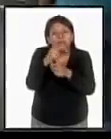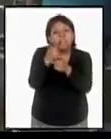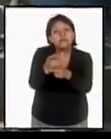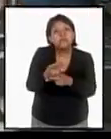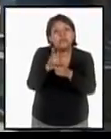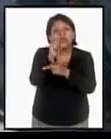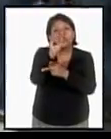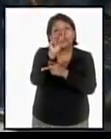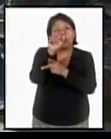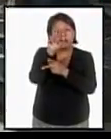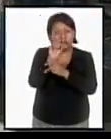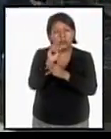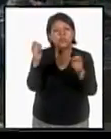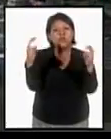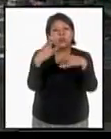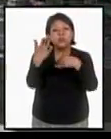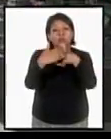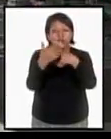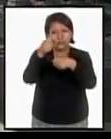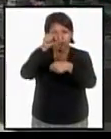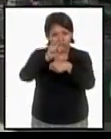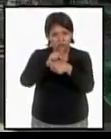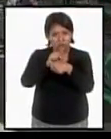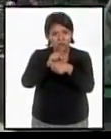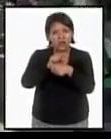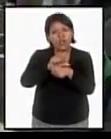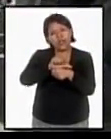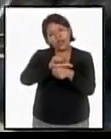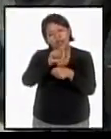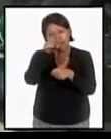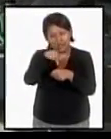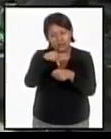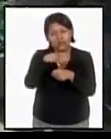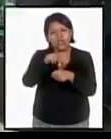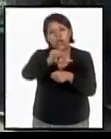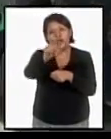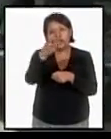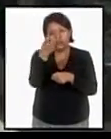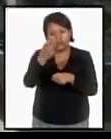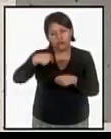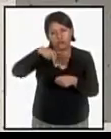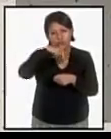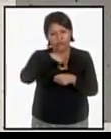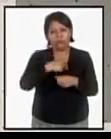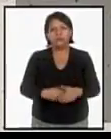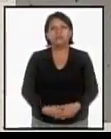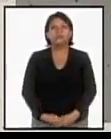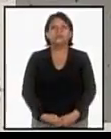tolerancia. Nos encontramos la próxima semana en otro capítulo de Nosotros los Otros.